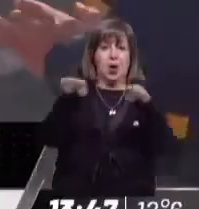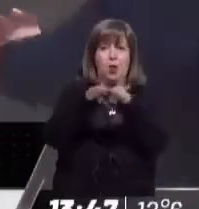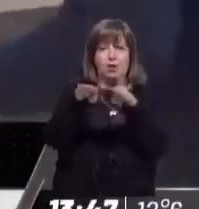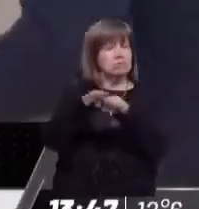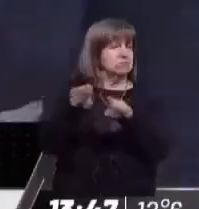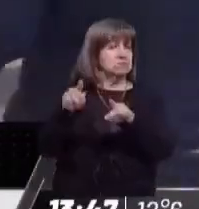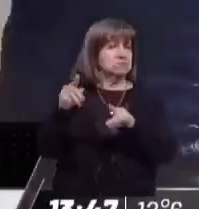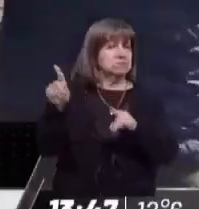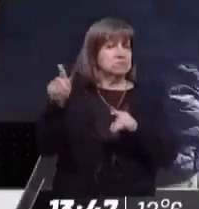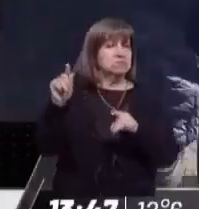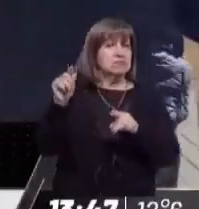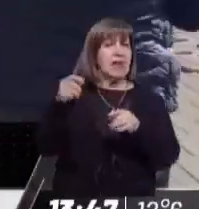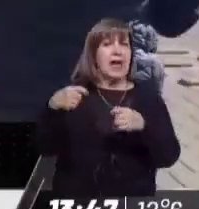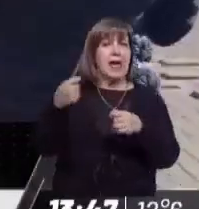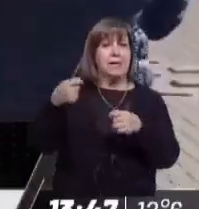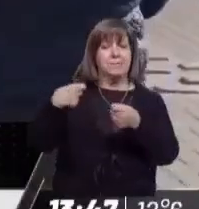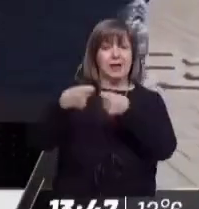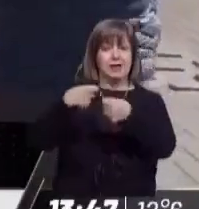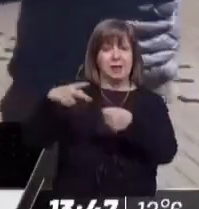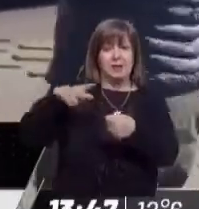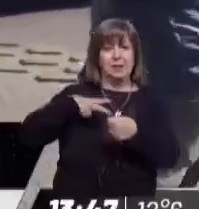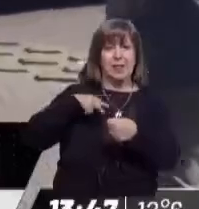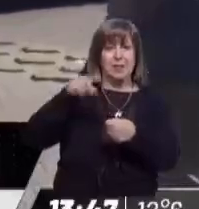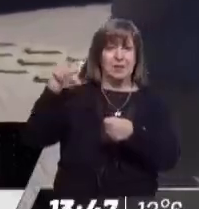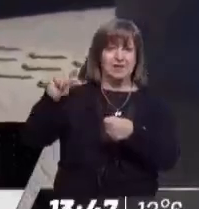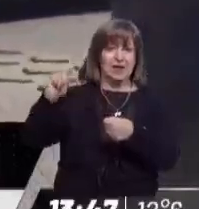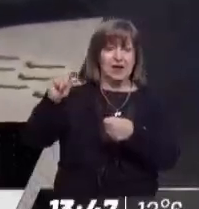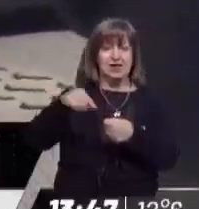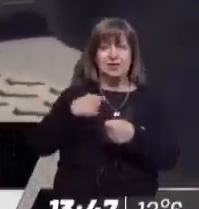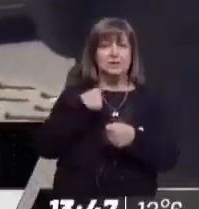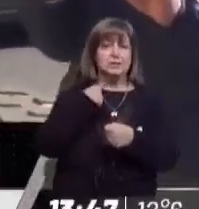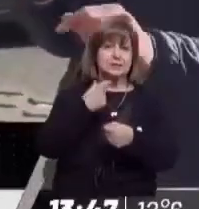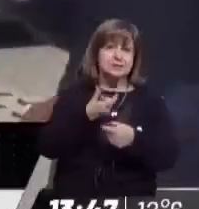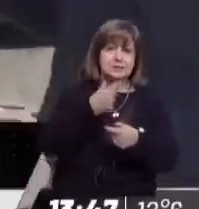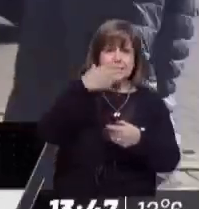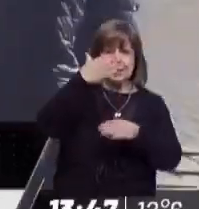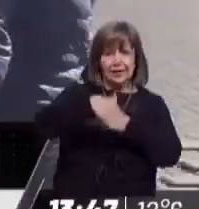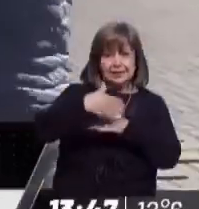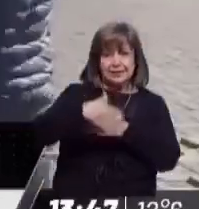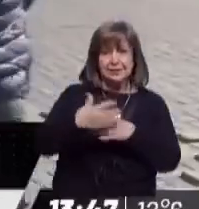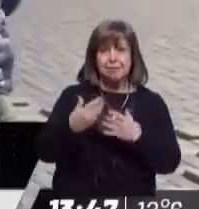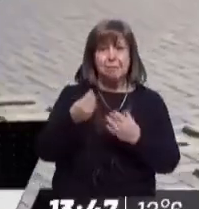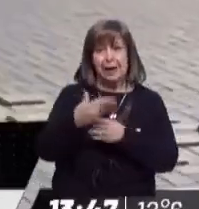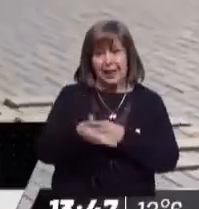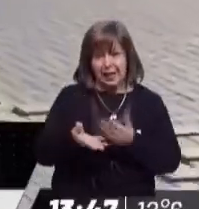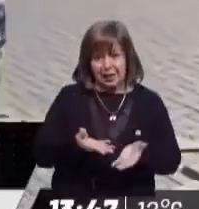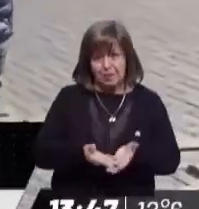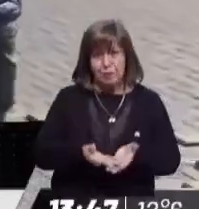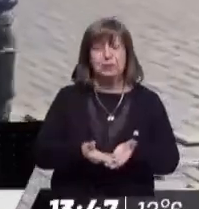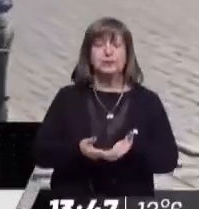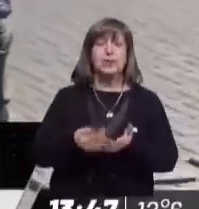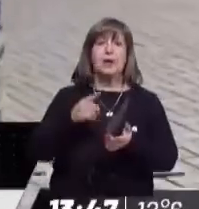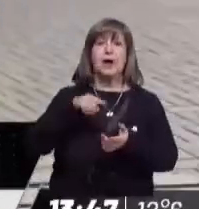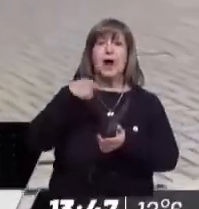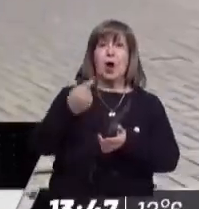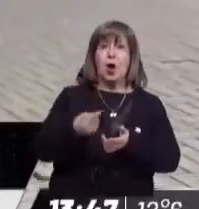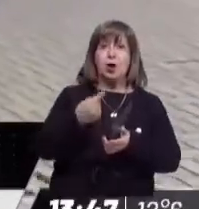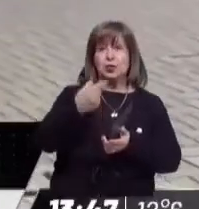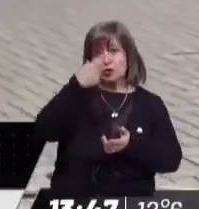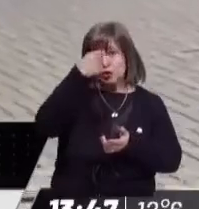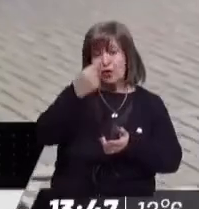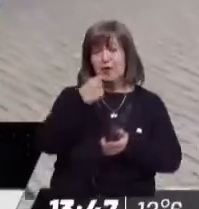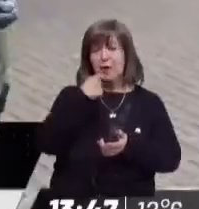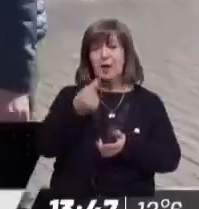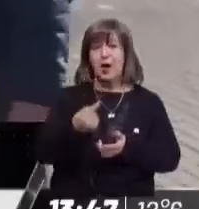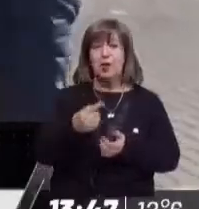por lo menos de los taxistas que vienen abordando o llegando a lo que es la terminal de Mendoza. A ver si tenemos la oportunidad de poder